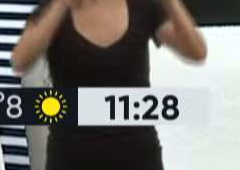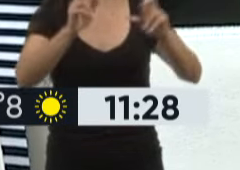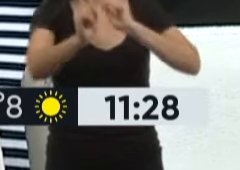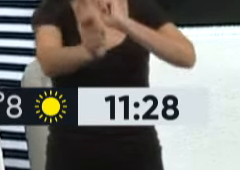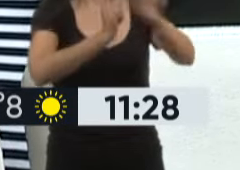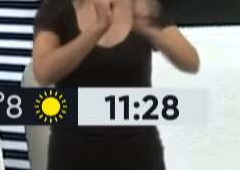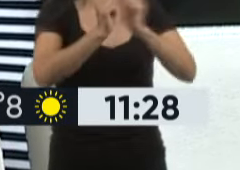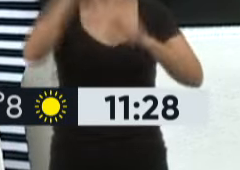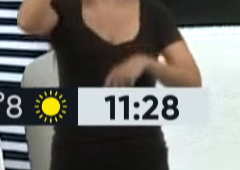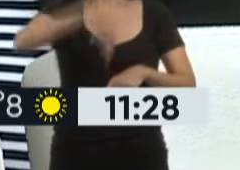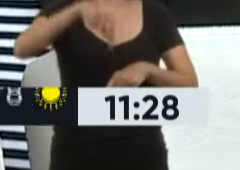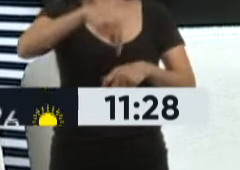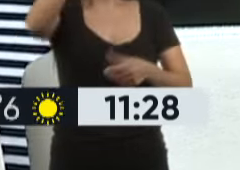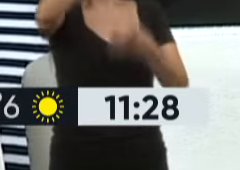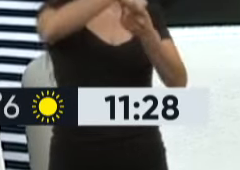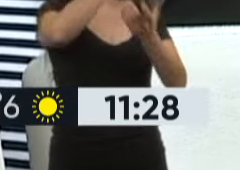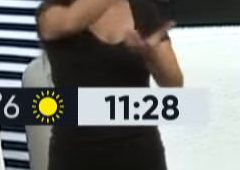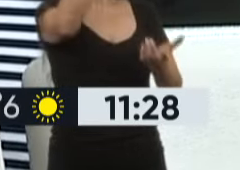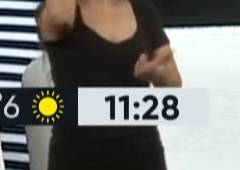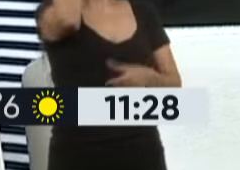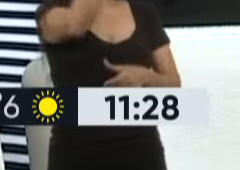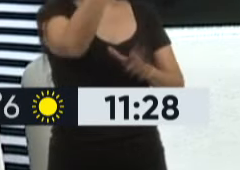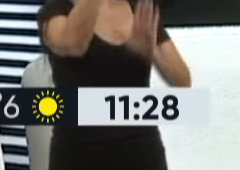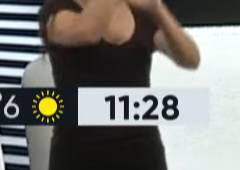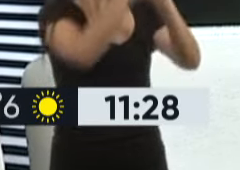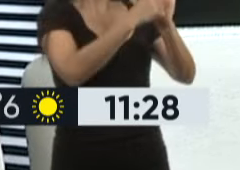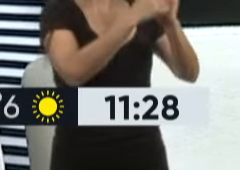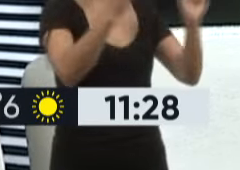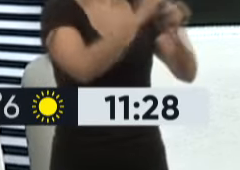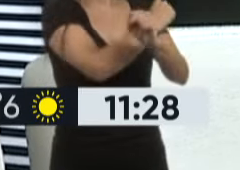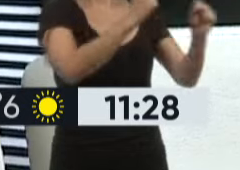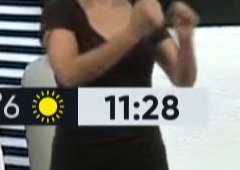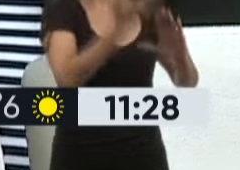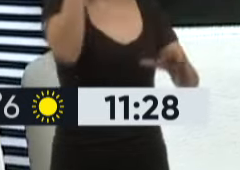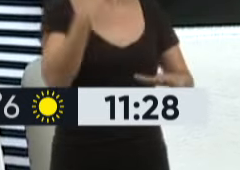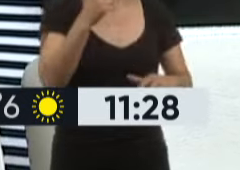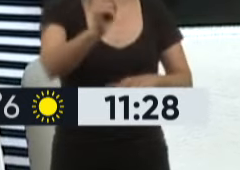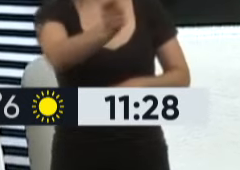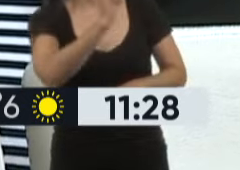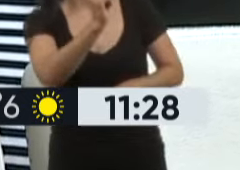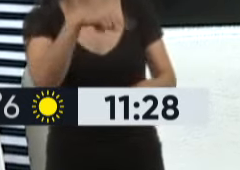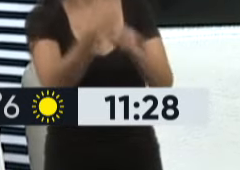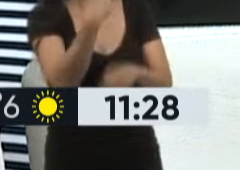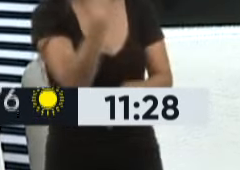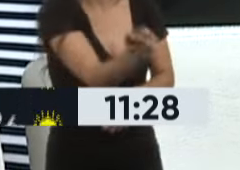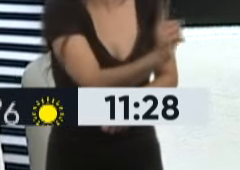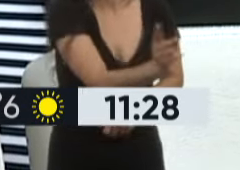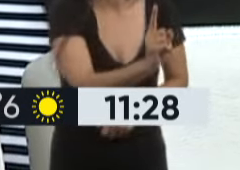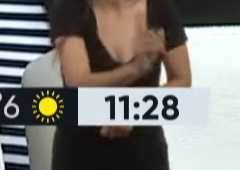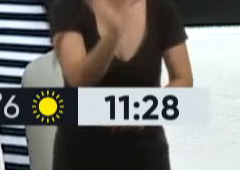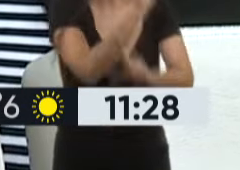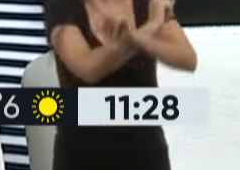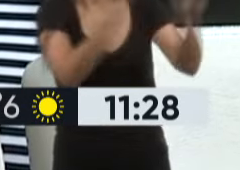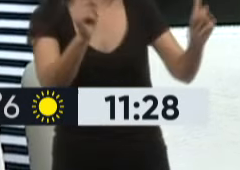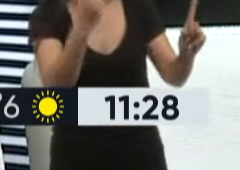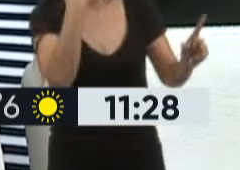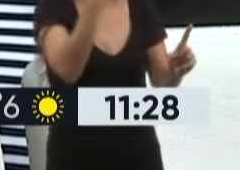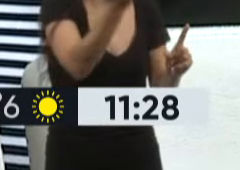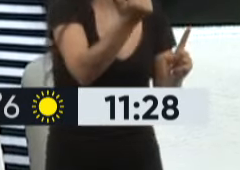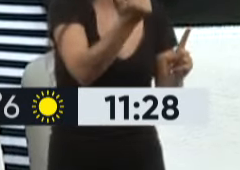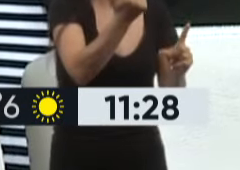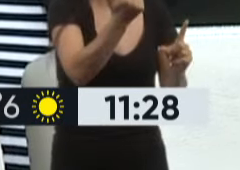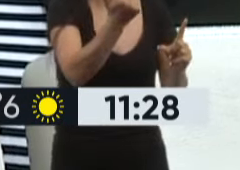acreditados en el congreso que ayer no pudieron preguntar no perdón no pudieron seguir la sesión